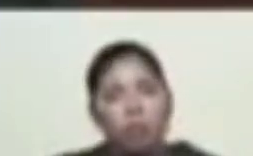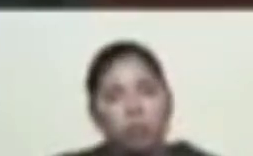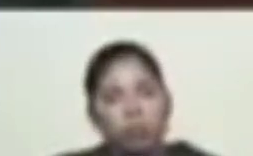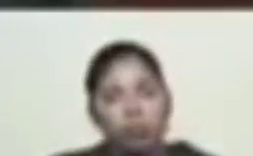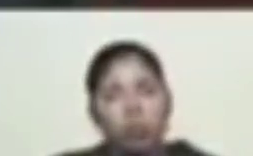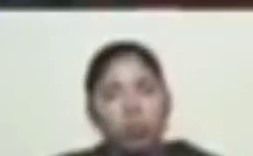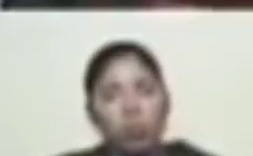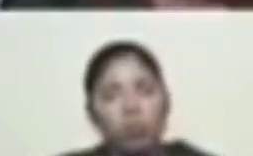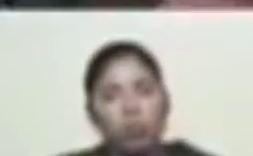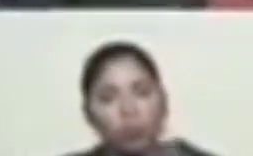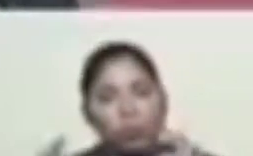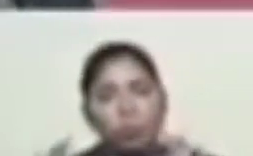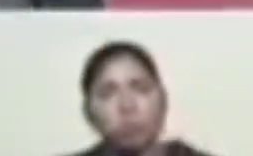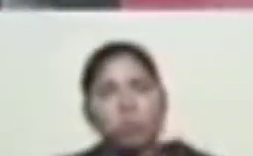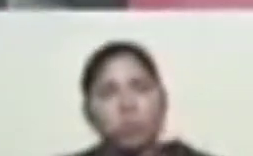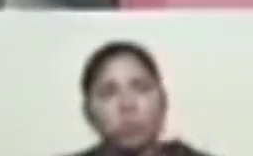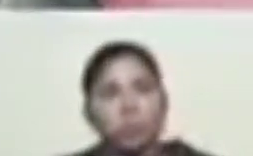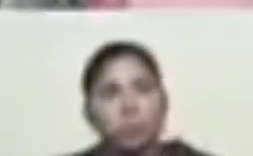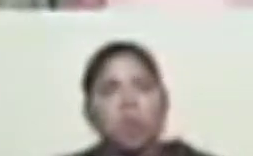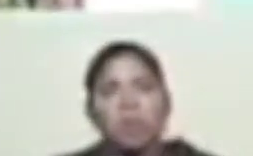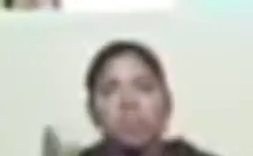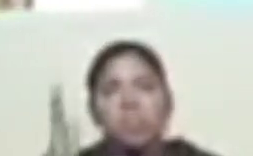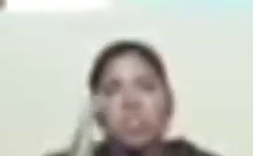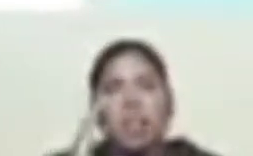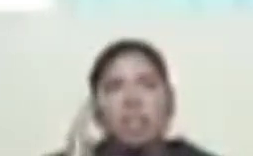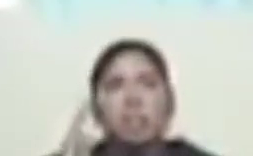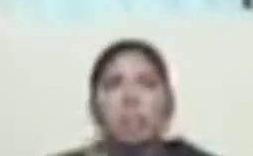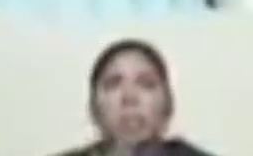nuevos tanques. Todos estos vehículos han sido enviados, señores,